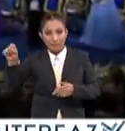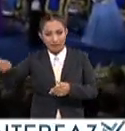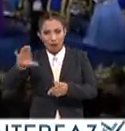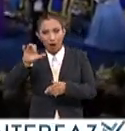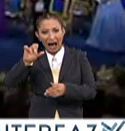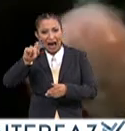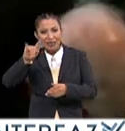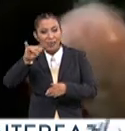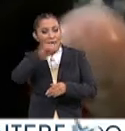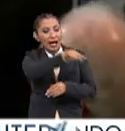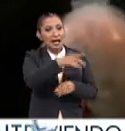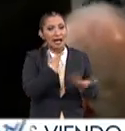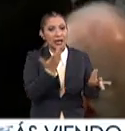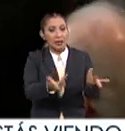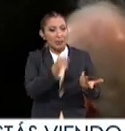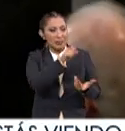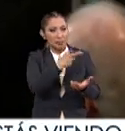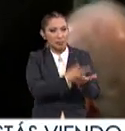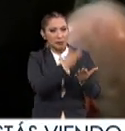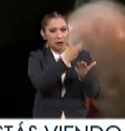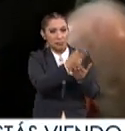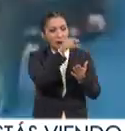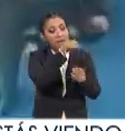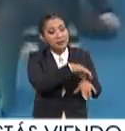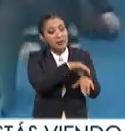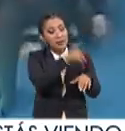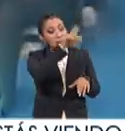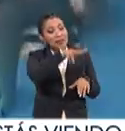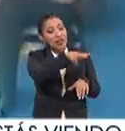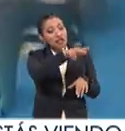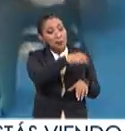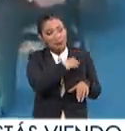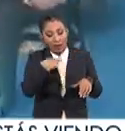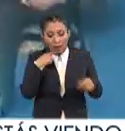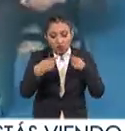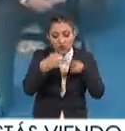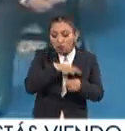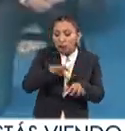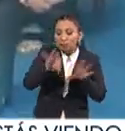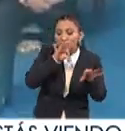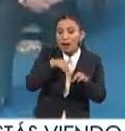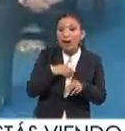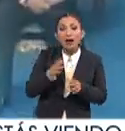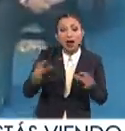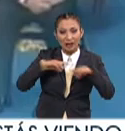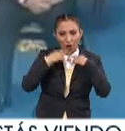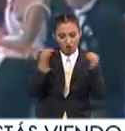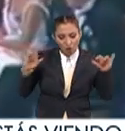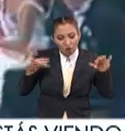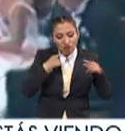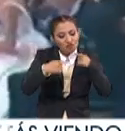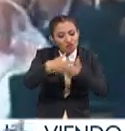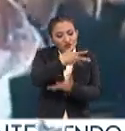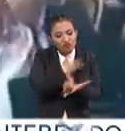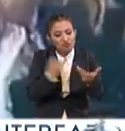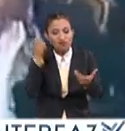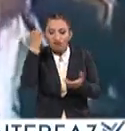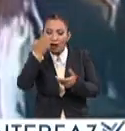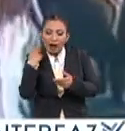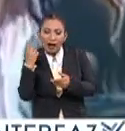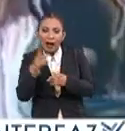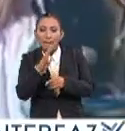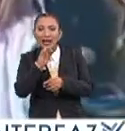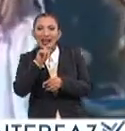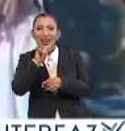propia academia y los laureados vivos, para que los 18 miembros elijan por mayoría en sesión plenaria, expone